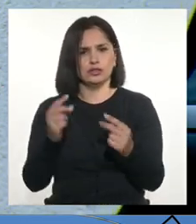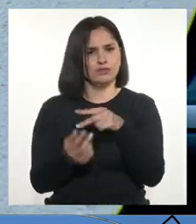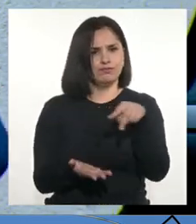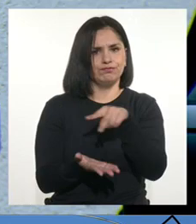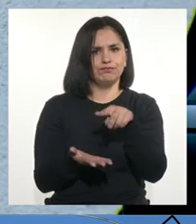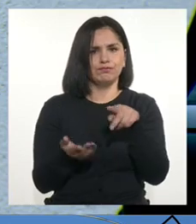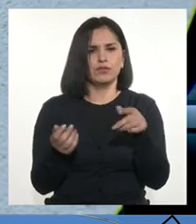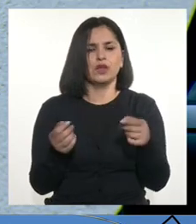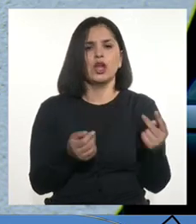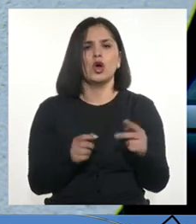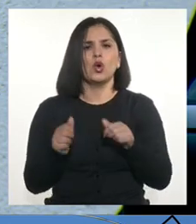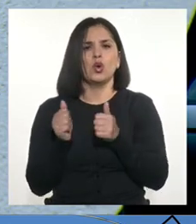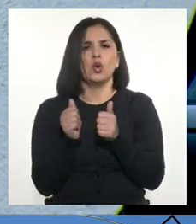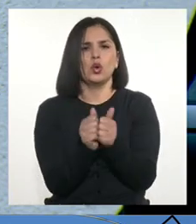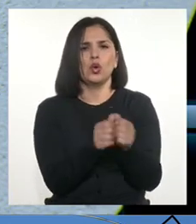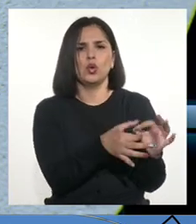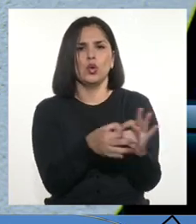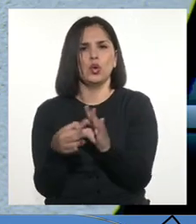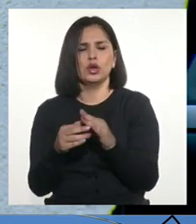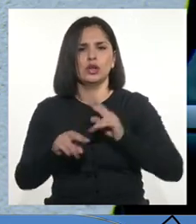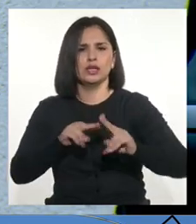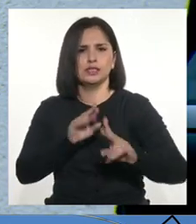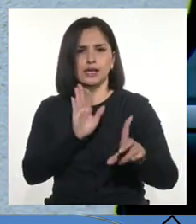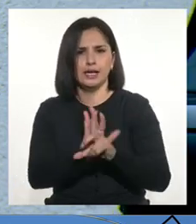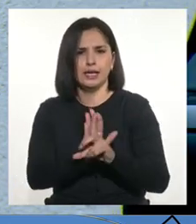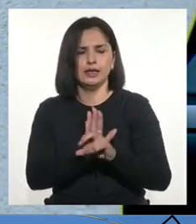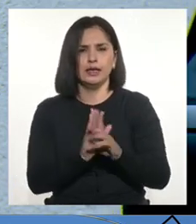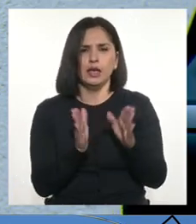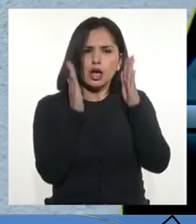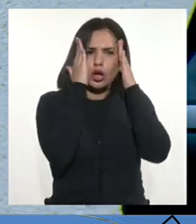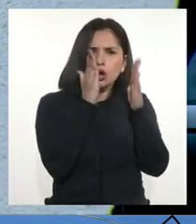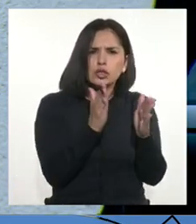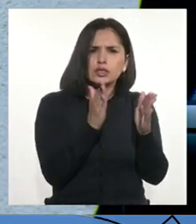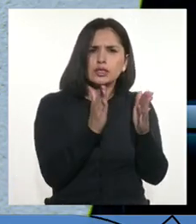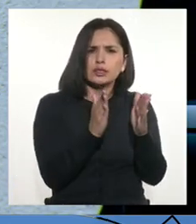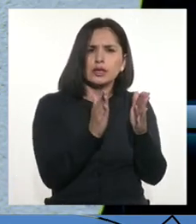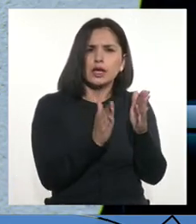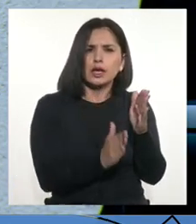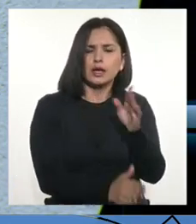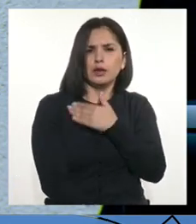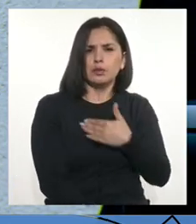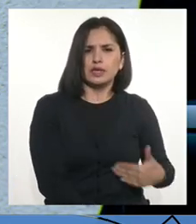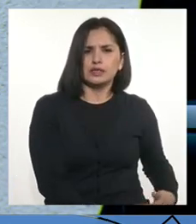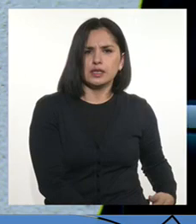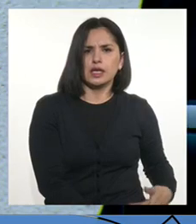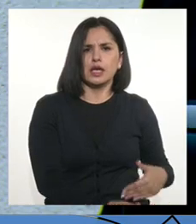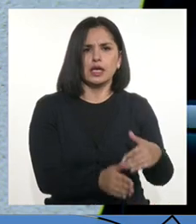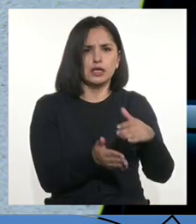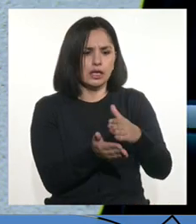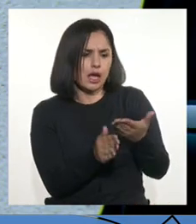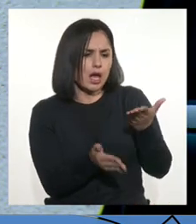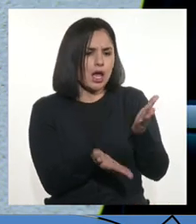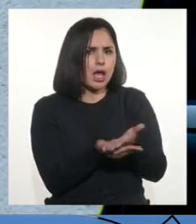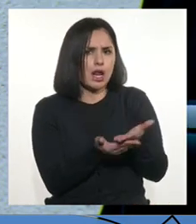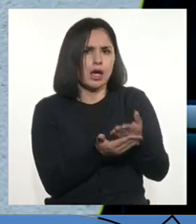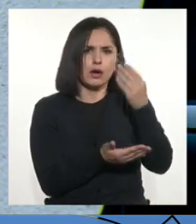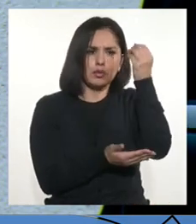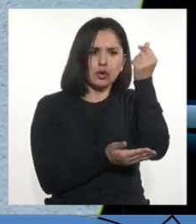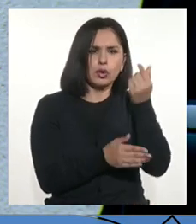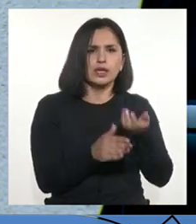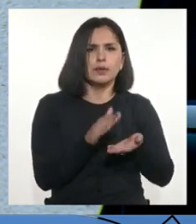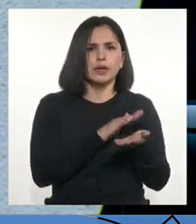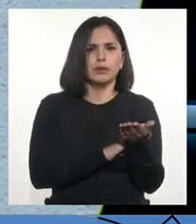presidencialismo al concentrar en el presidente y en las express la compilación de la información la propuesta iniciativa para presentar